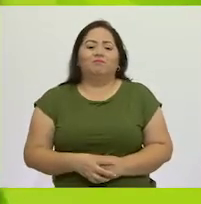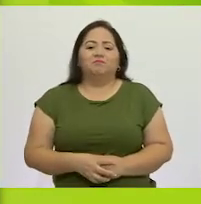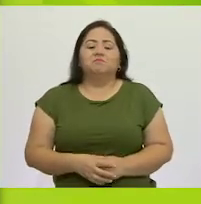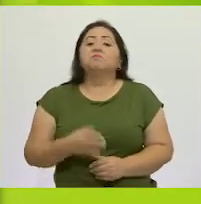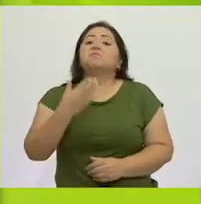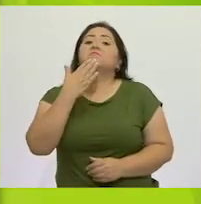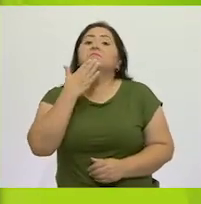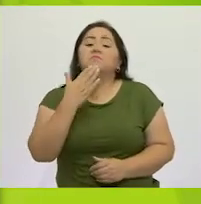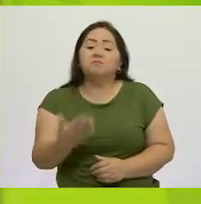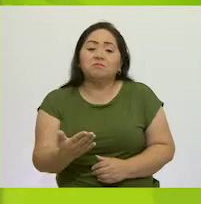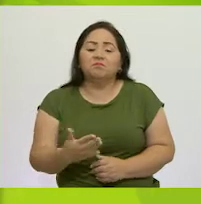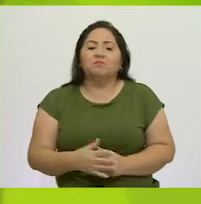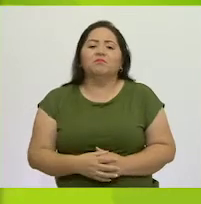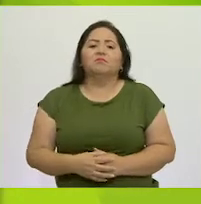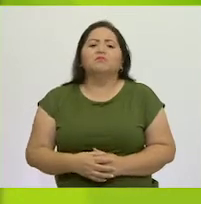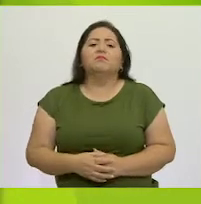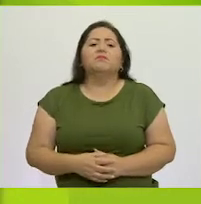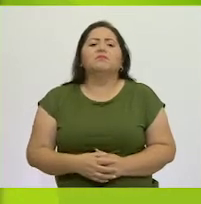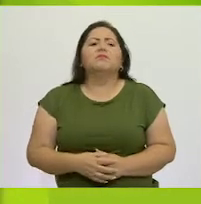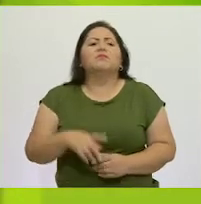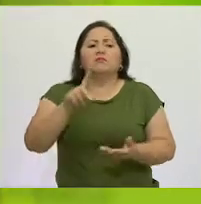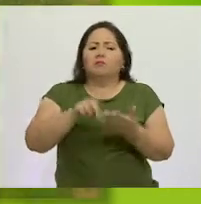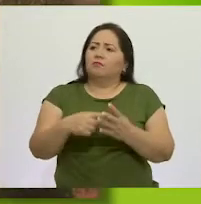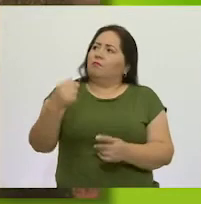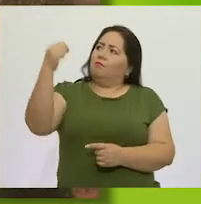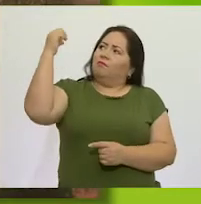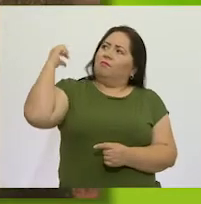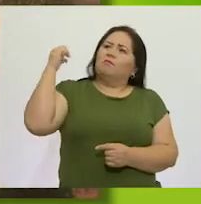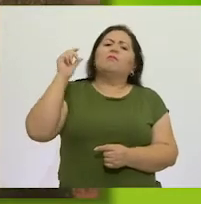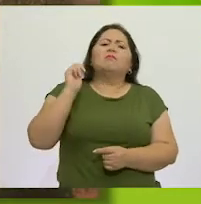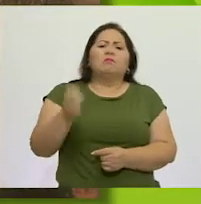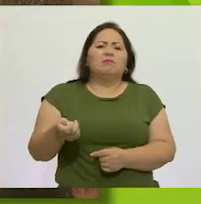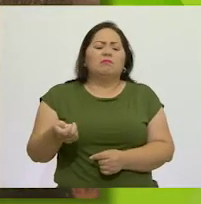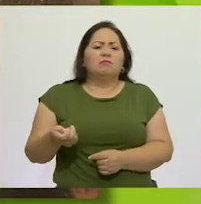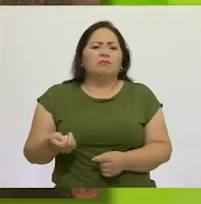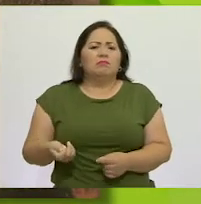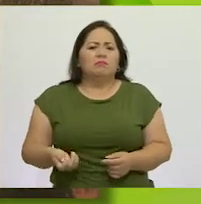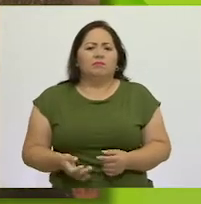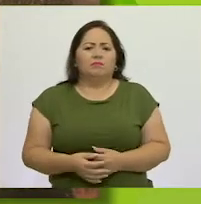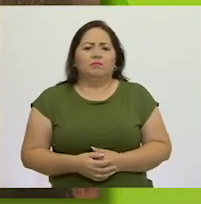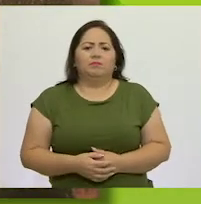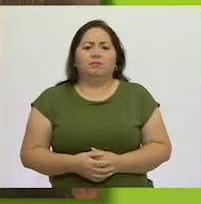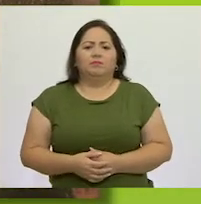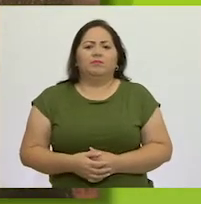Muy bien. ¿Y qué hay detrás de ella?